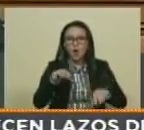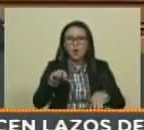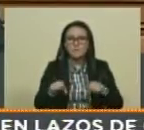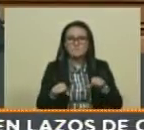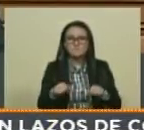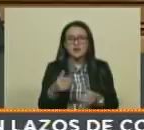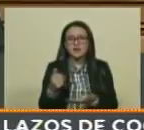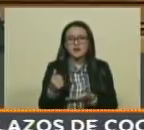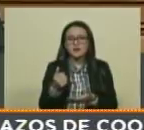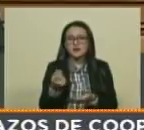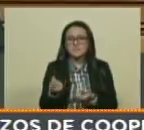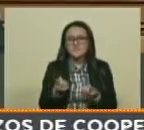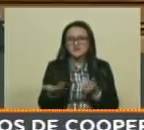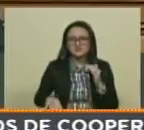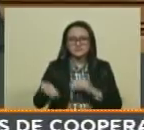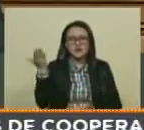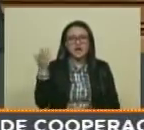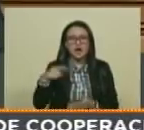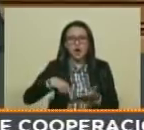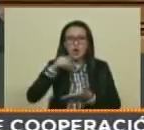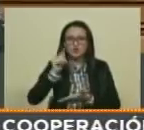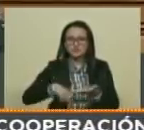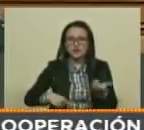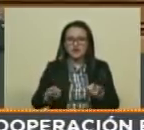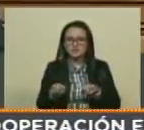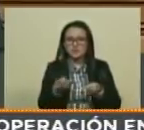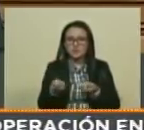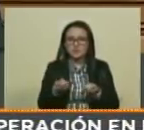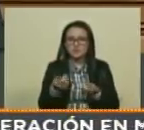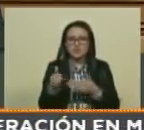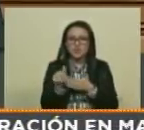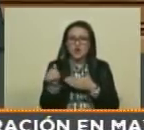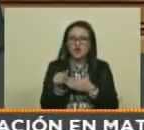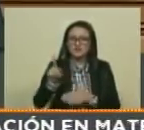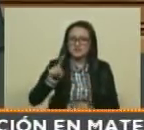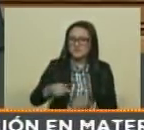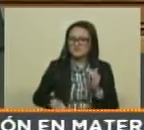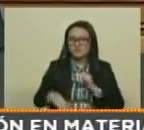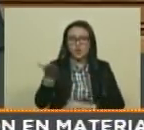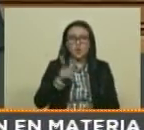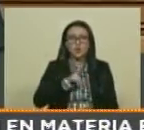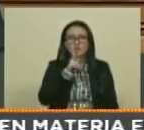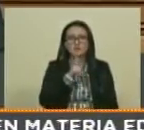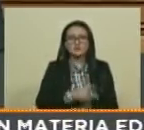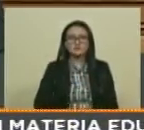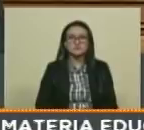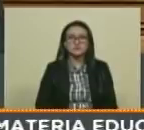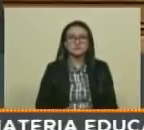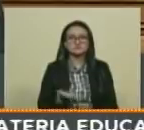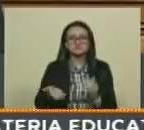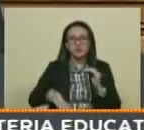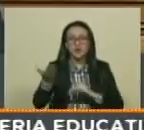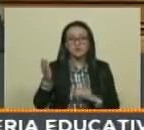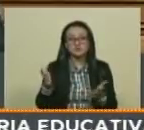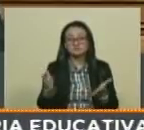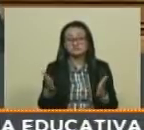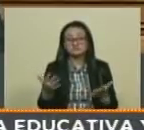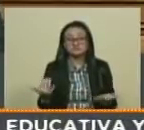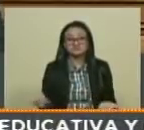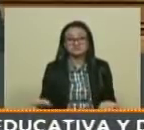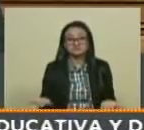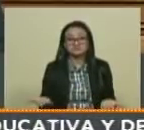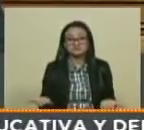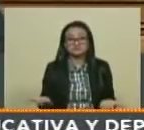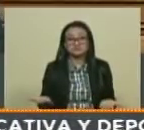de sobreprecio, tanto en los contratos en bolívares como en los contratos en dólares. Estamos hablando de sobreprecios que oscilan, oiga bien esta